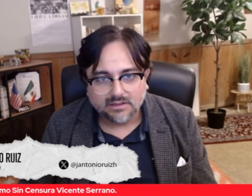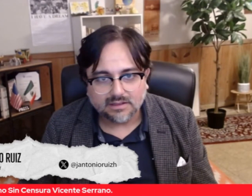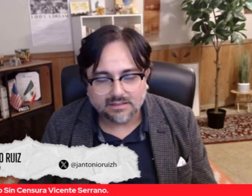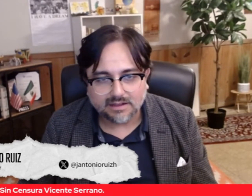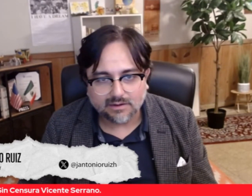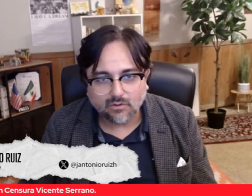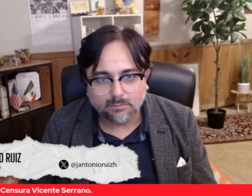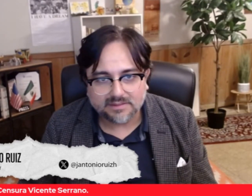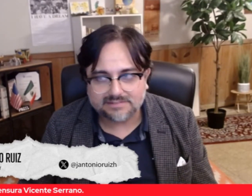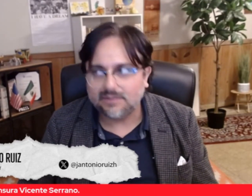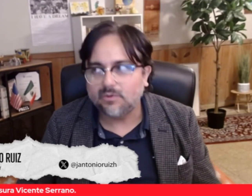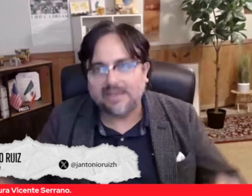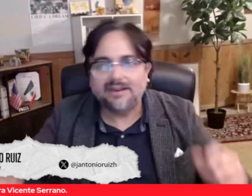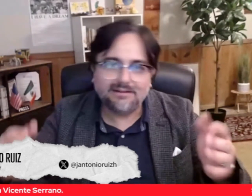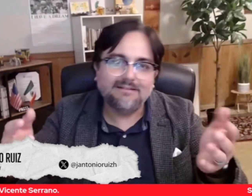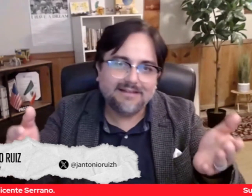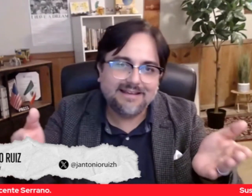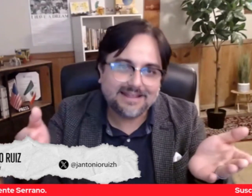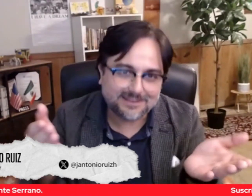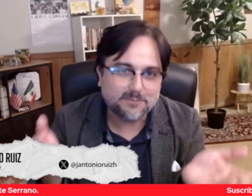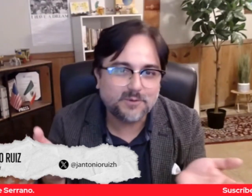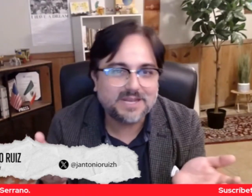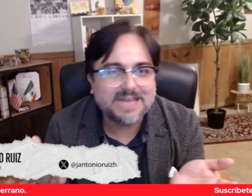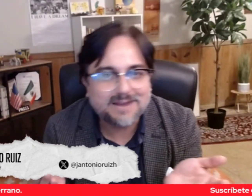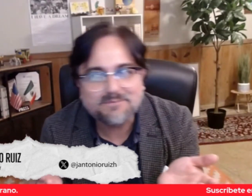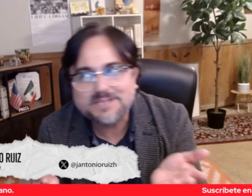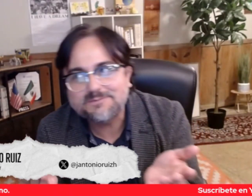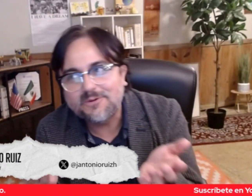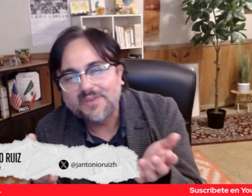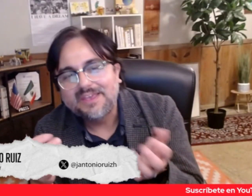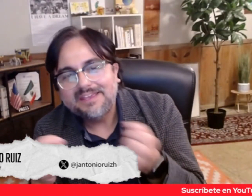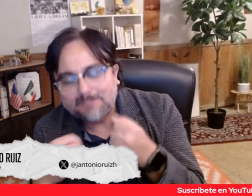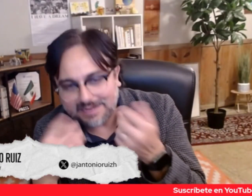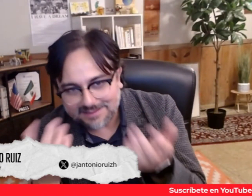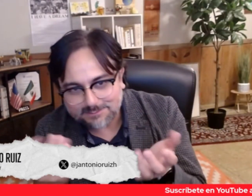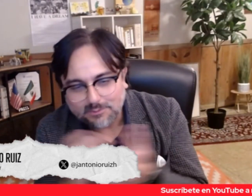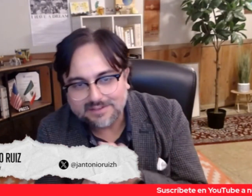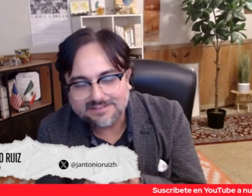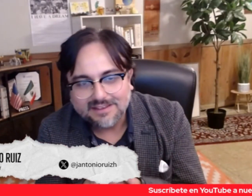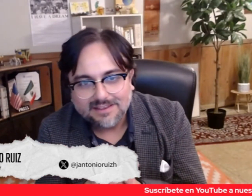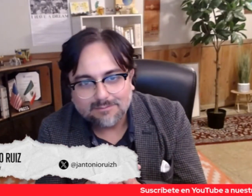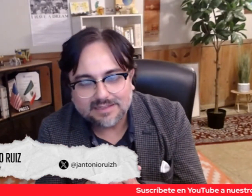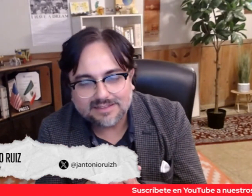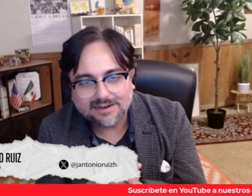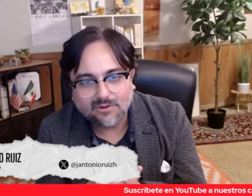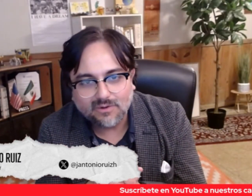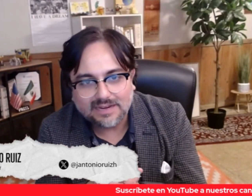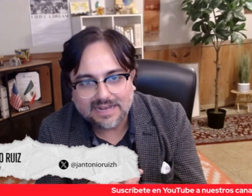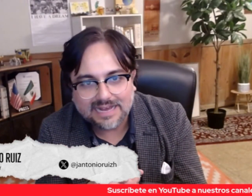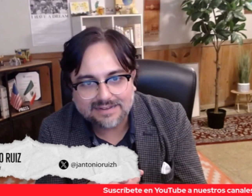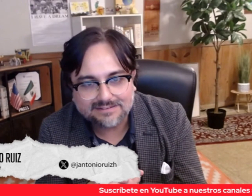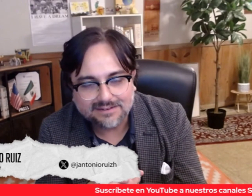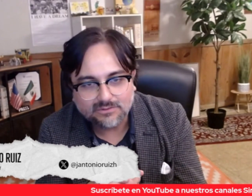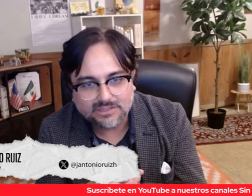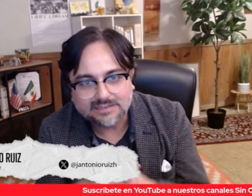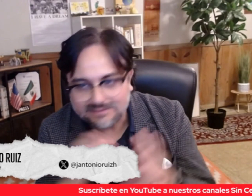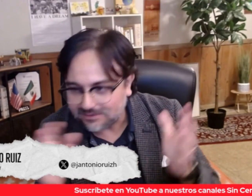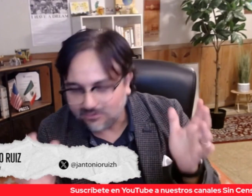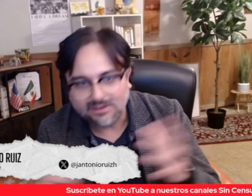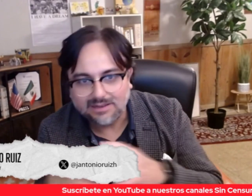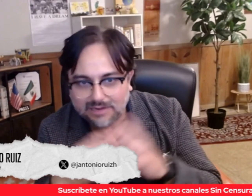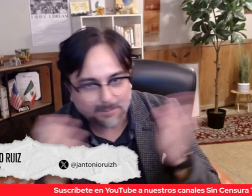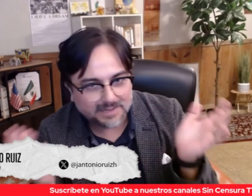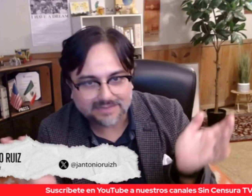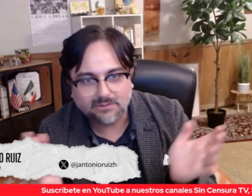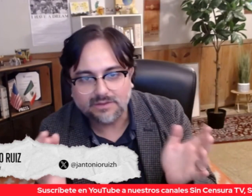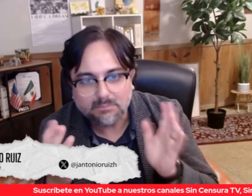consiguieron darle un golpe de estado que le atribuyen a él mismo para después meterlo en la cárcel